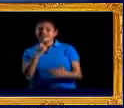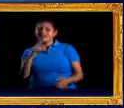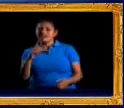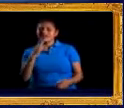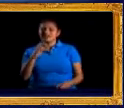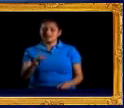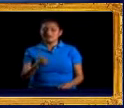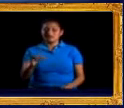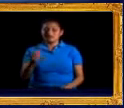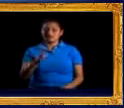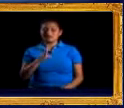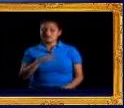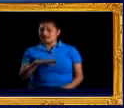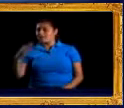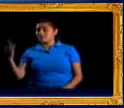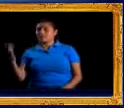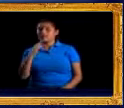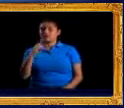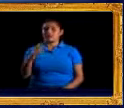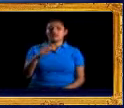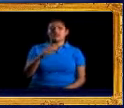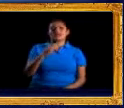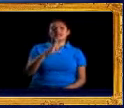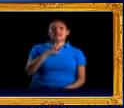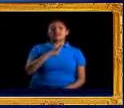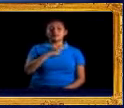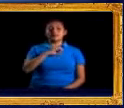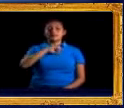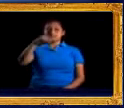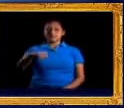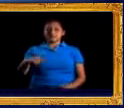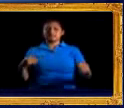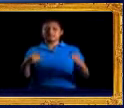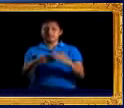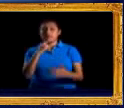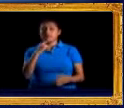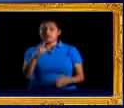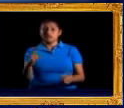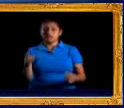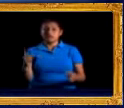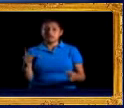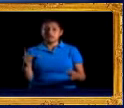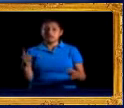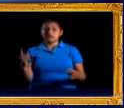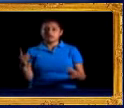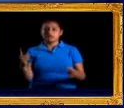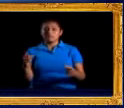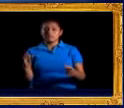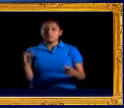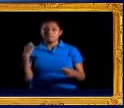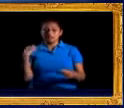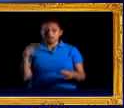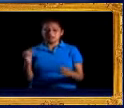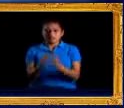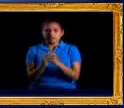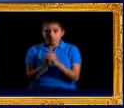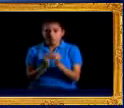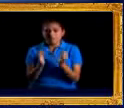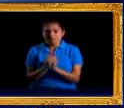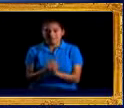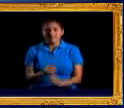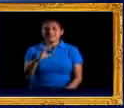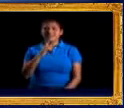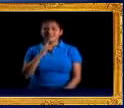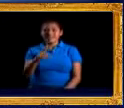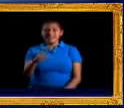par, el tiempo está cerca. Dígaselo, por favor, pero dígaselo en son de alarma. Dígale, el tiempo está